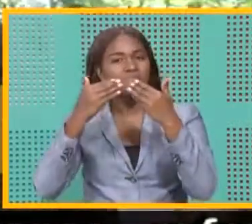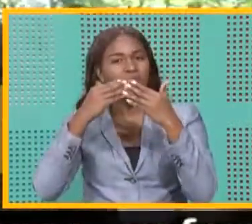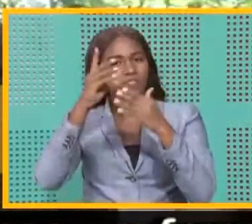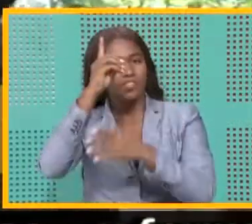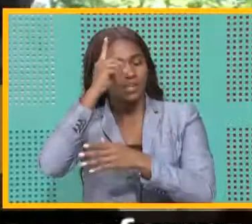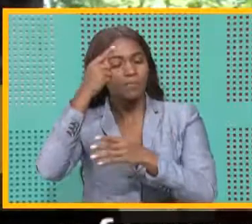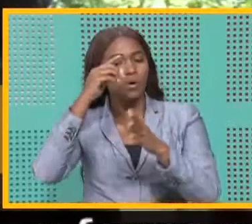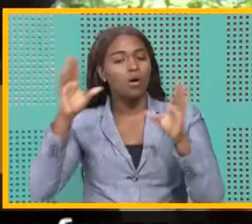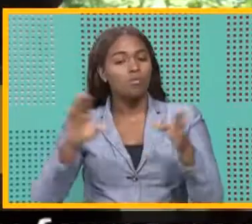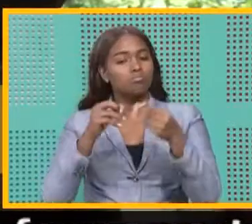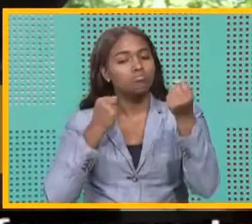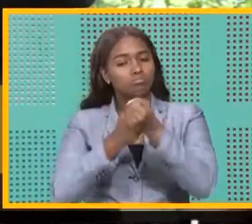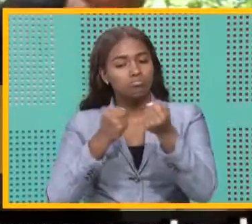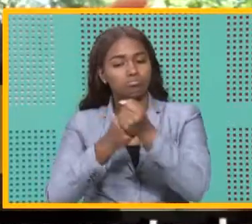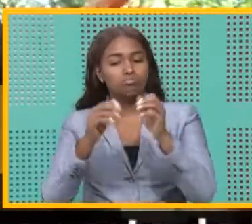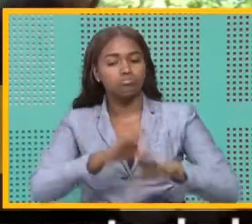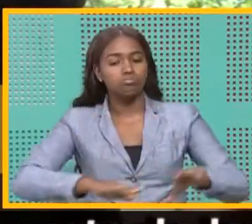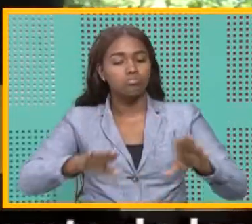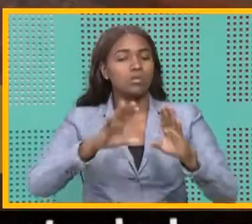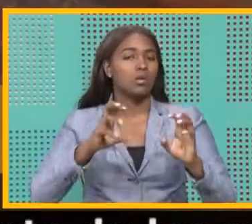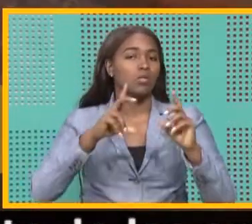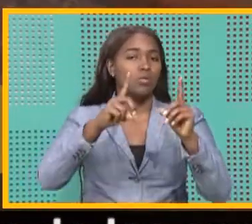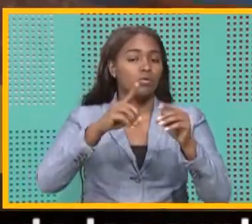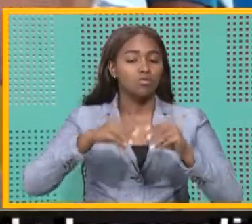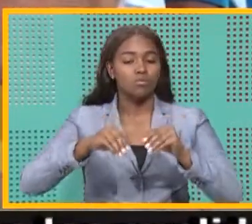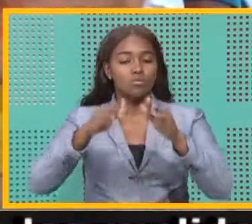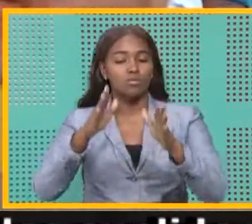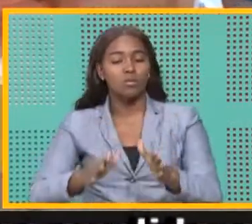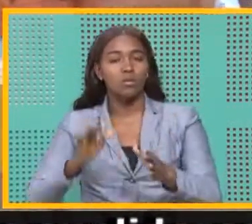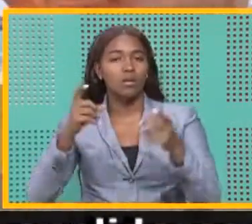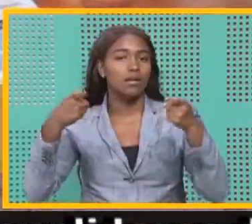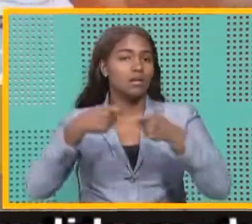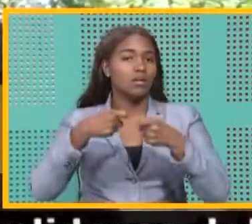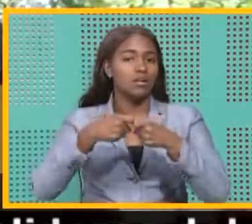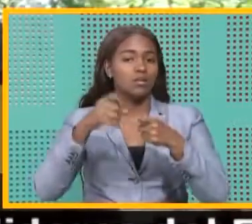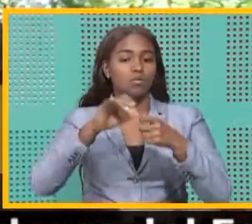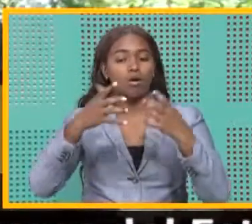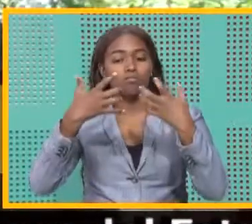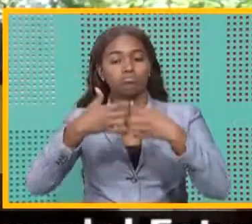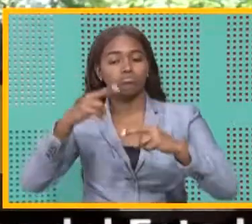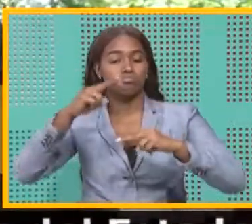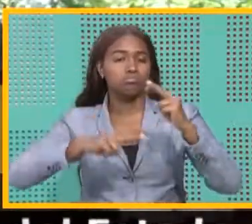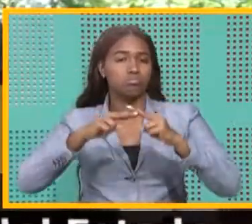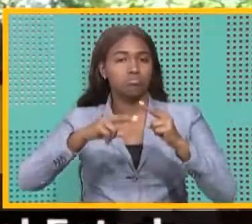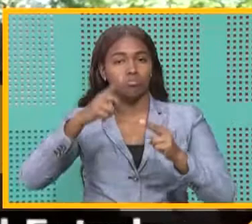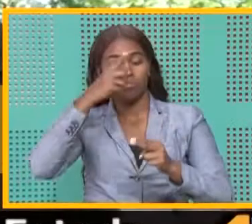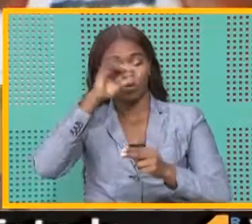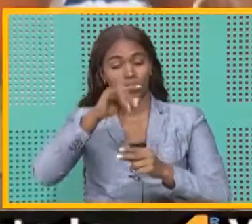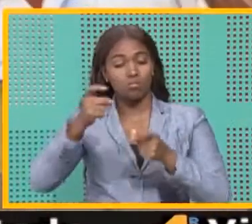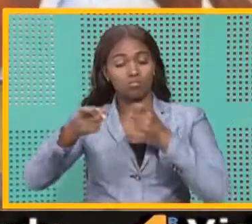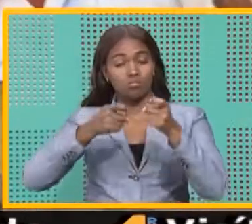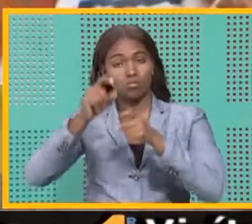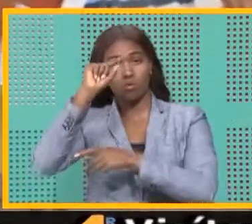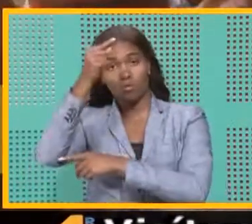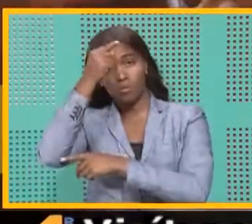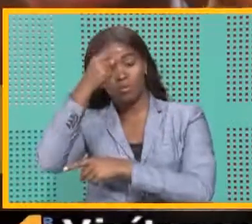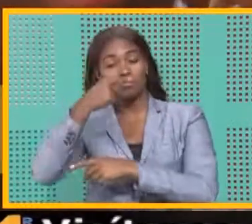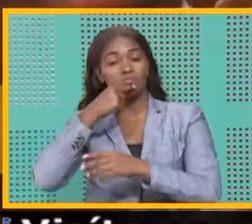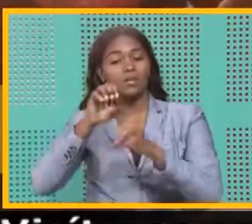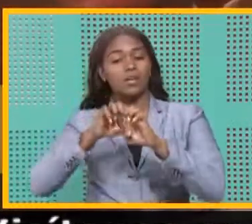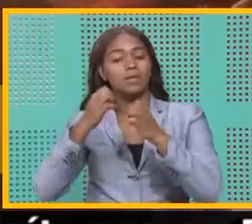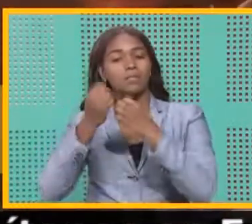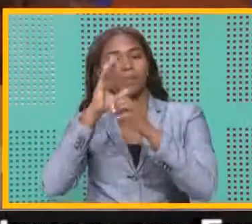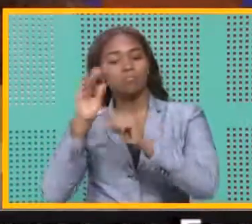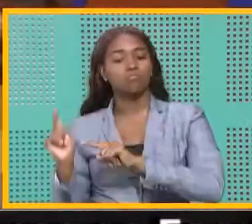de la comunidad en las áreas de educación, agricultura y energía e infraestructura. Por disposición del gobernante, un equipo regresará